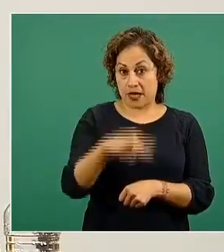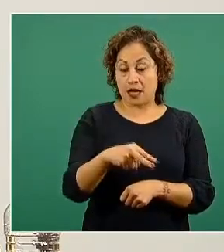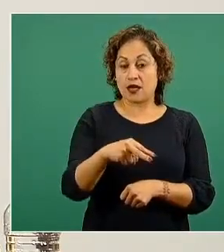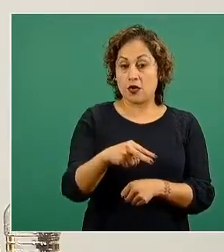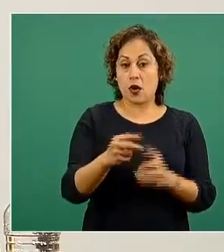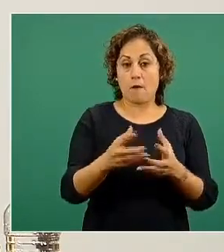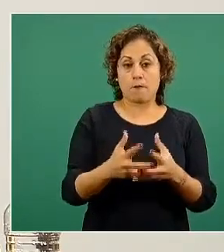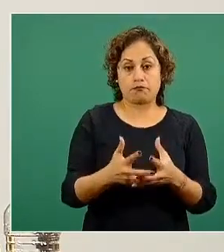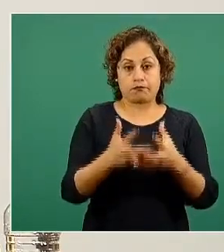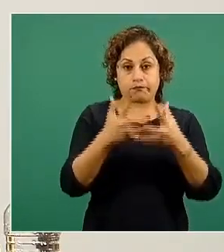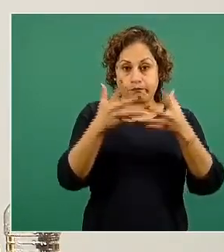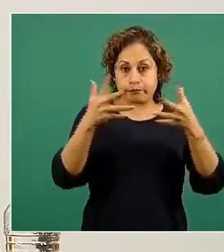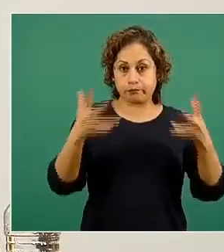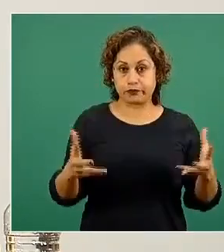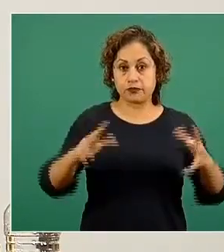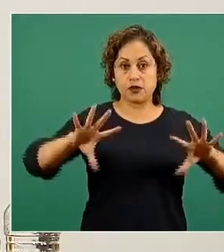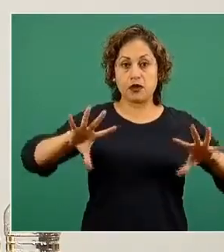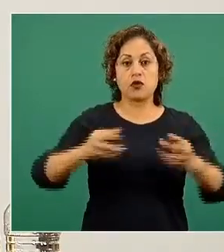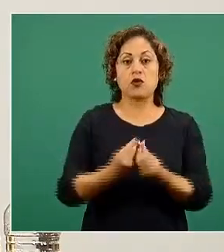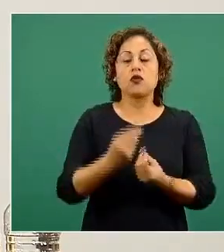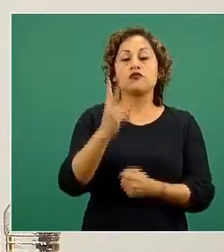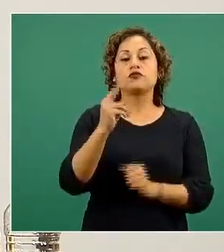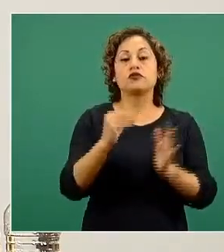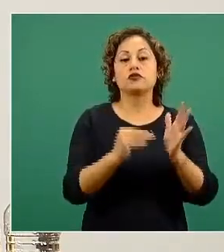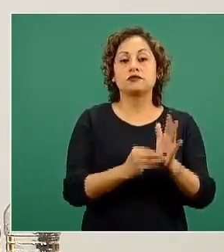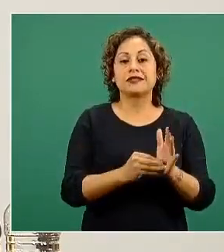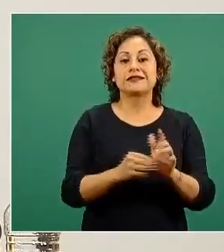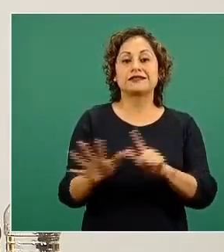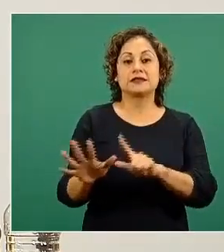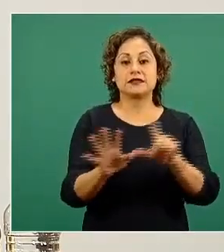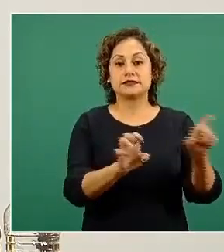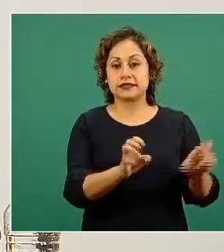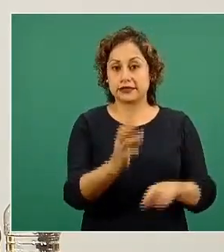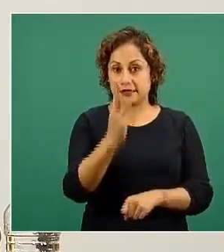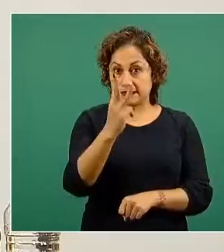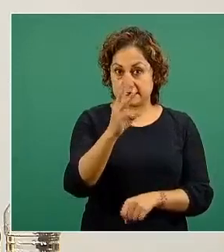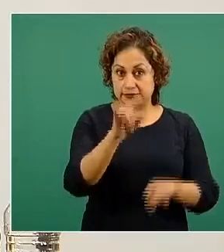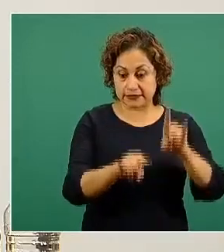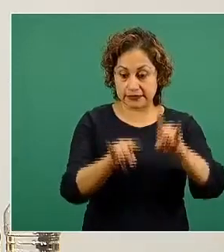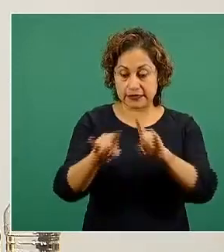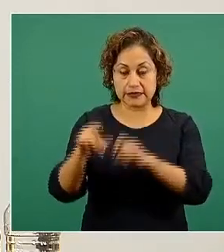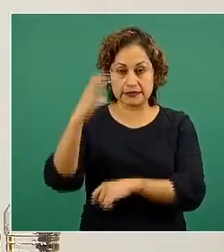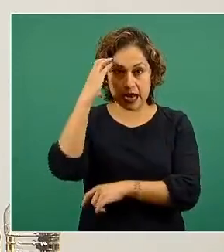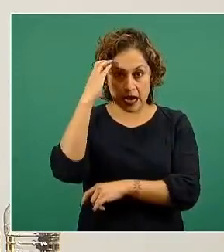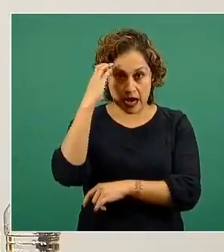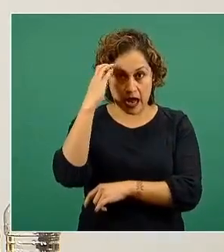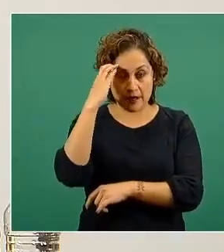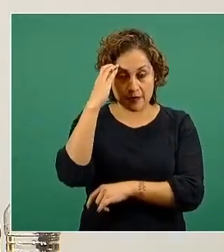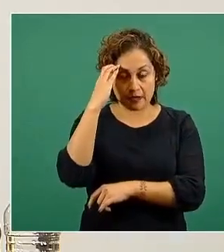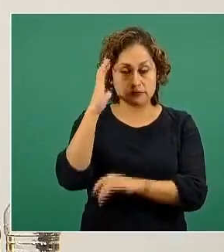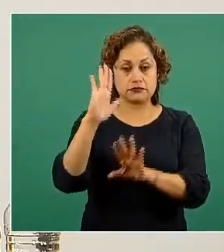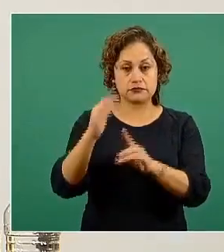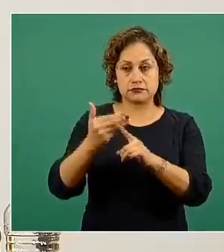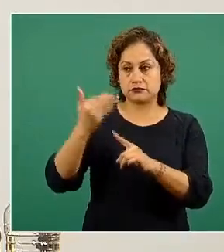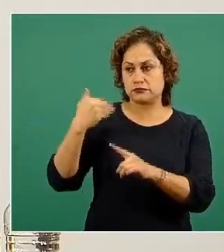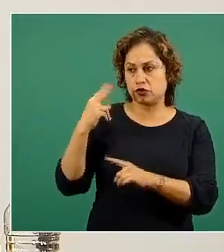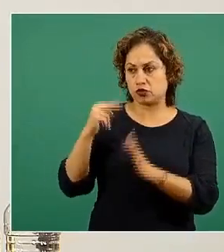llegar a un total de 2.703 camas. Teníamos hacia finales del año